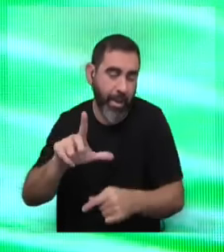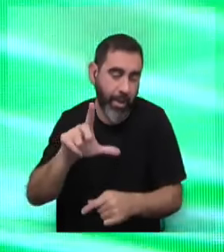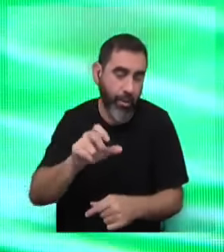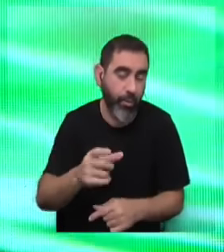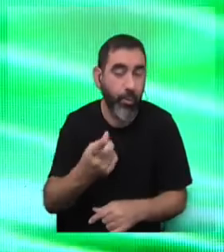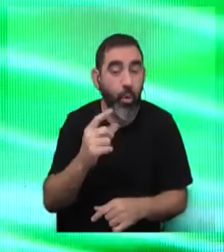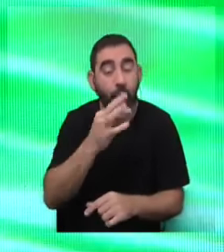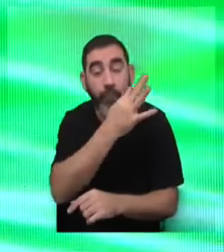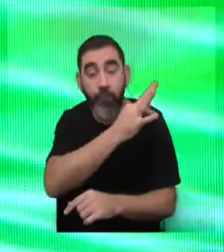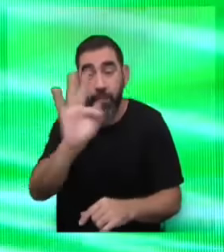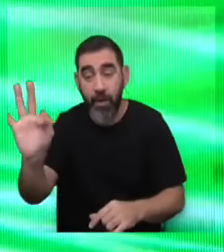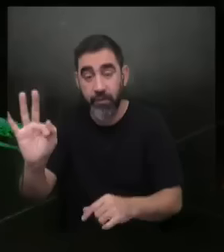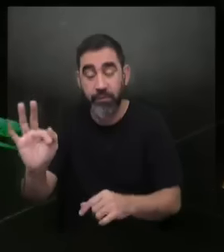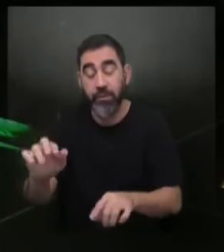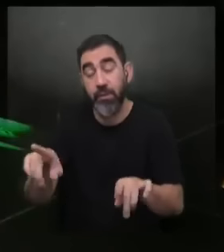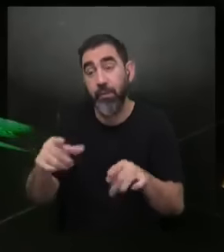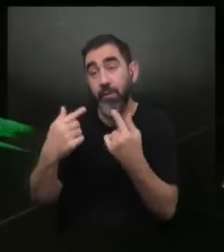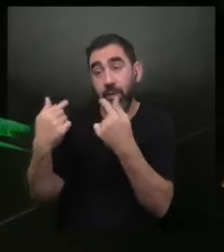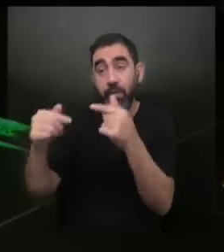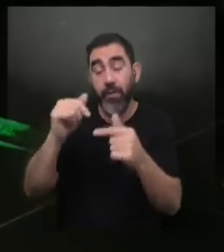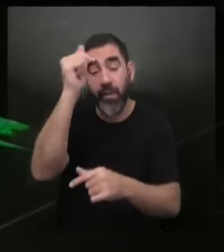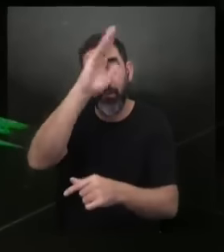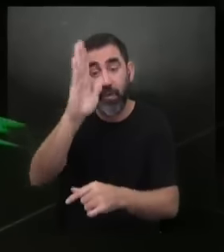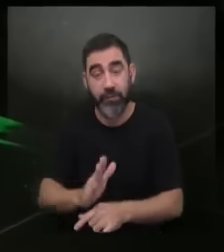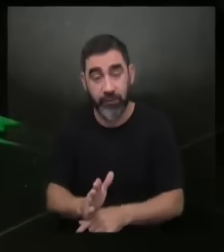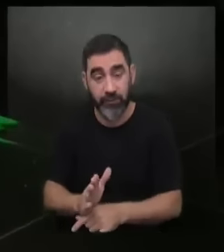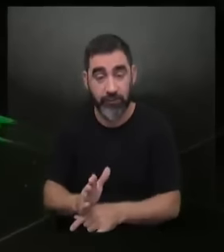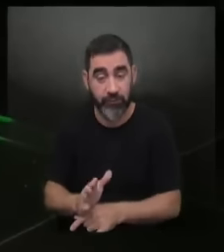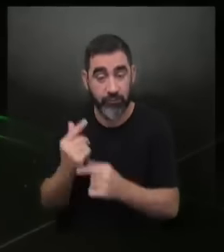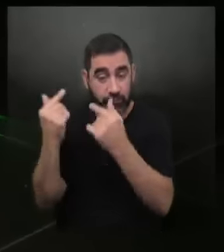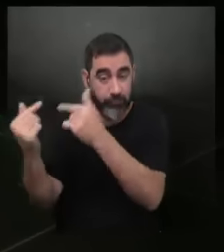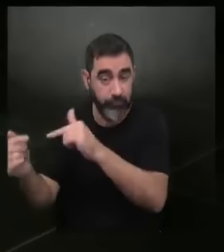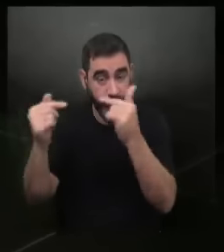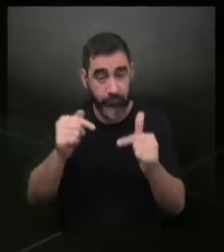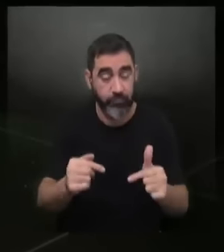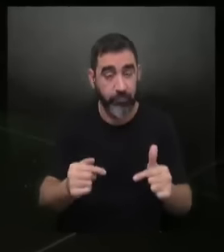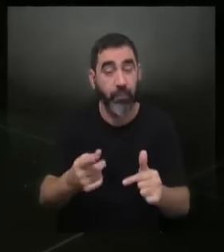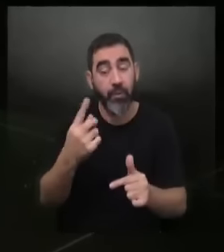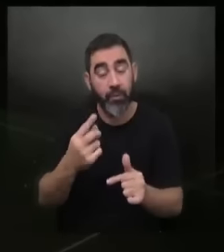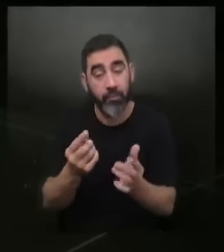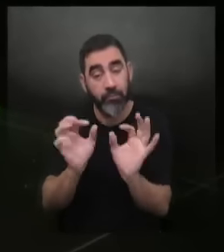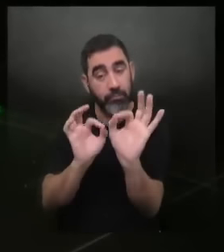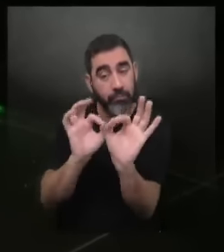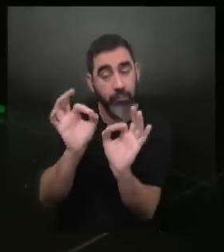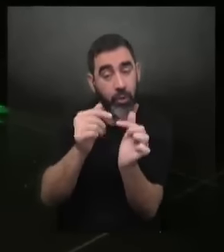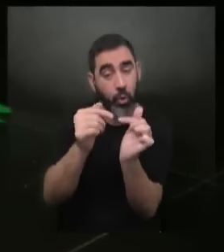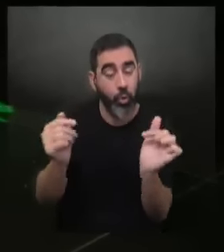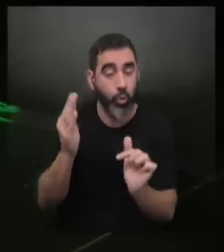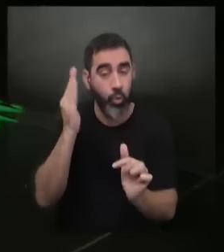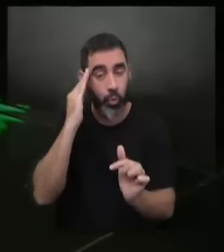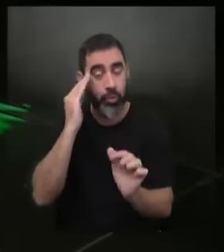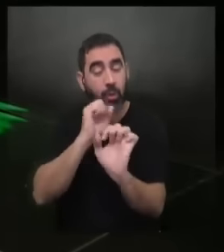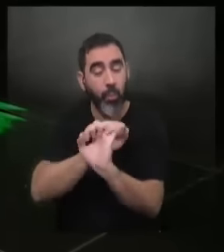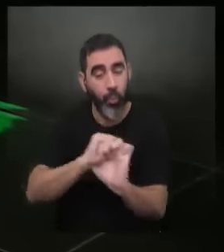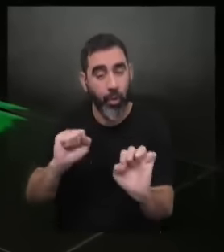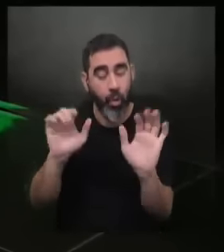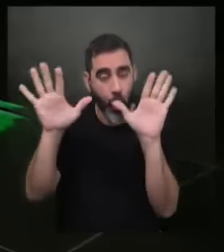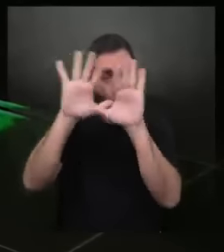o Francia en la que se encuentra Brasil entonces tener la justa medida de las cosas nos permite no